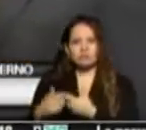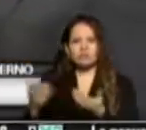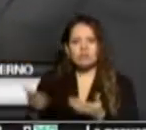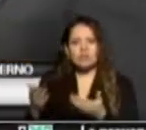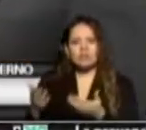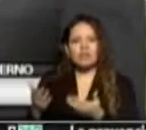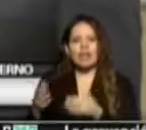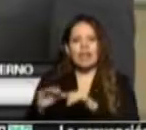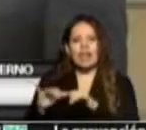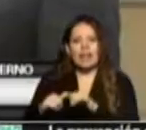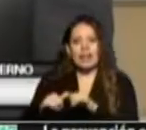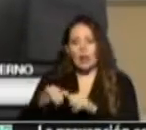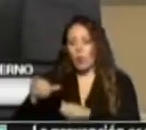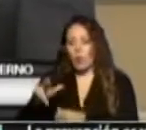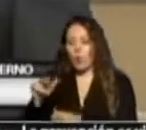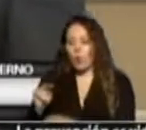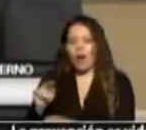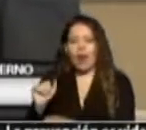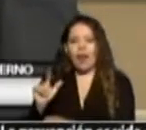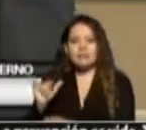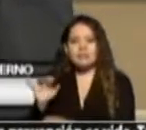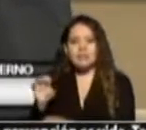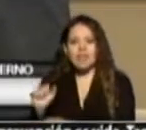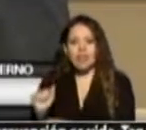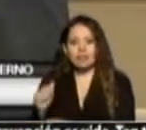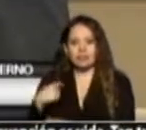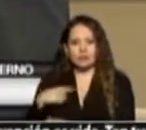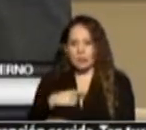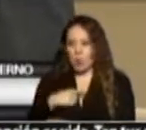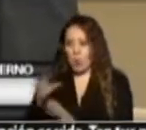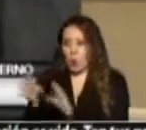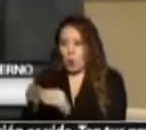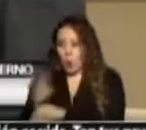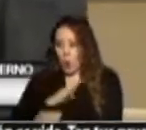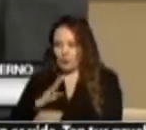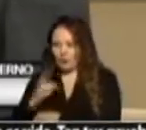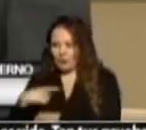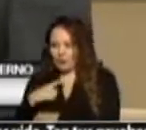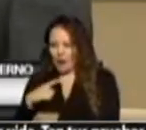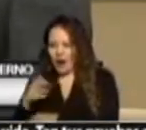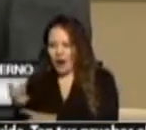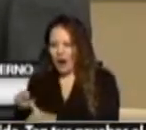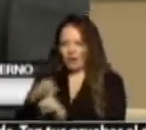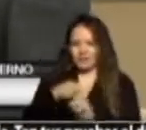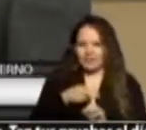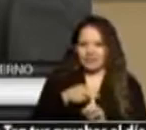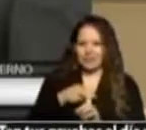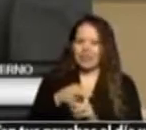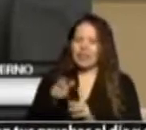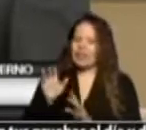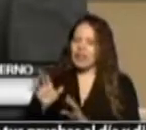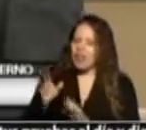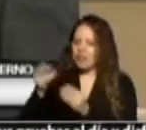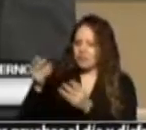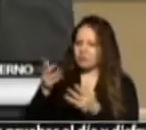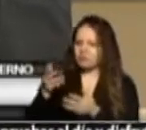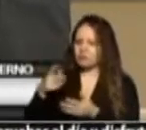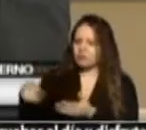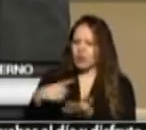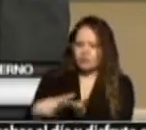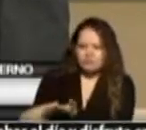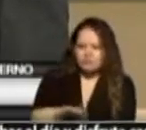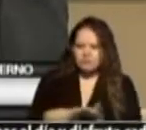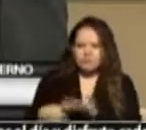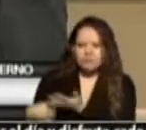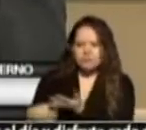el ingeniero Juan Alicea, a quien hemos sustraído de una reunión con la Junta. Cuéntenos, ¿están finiquitando algo relacionado